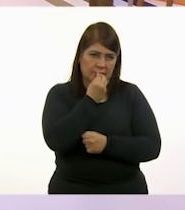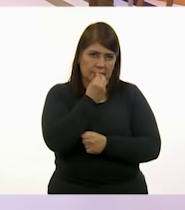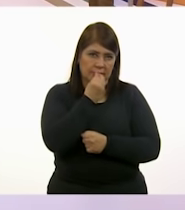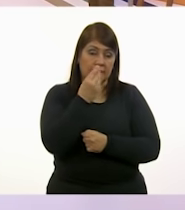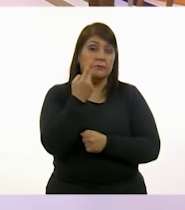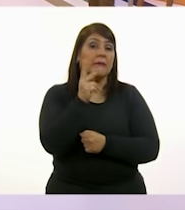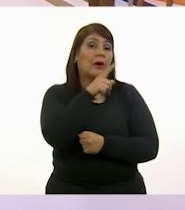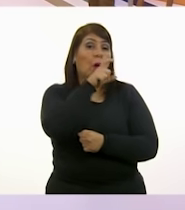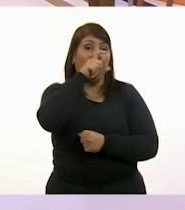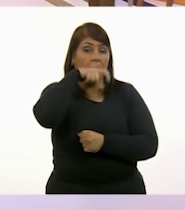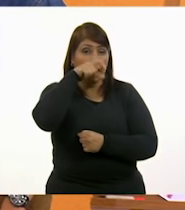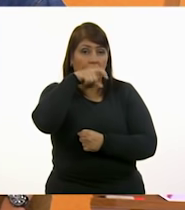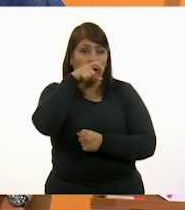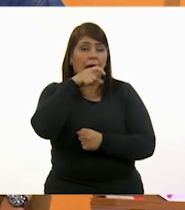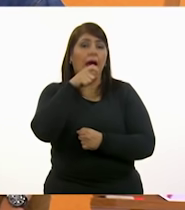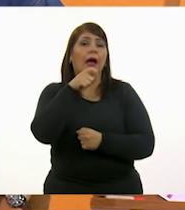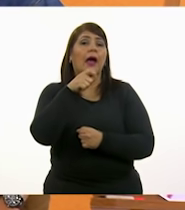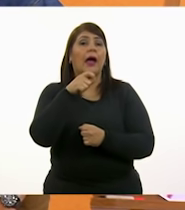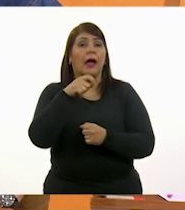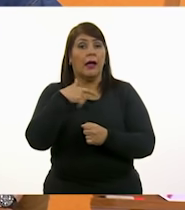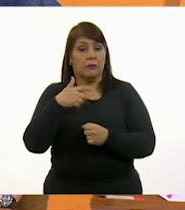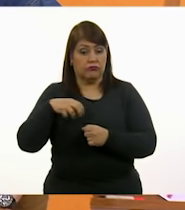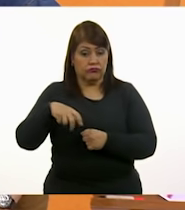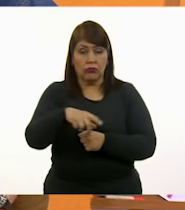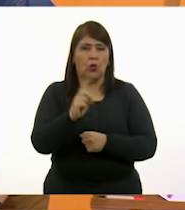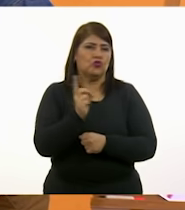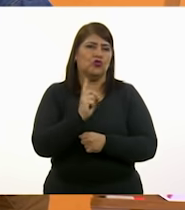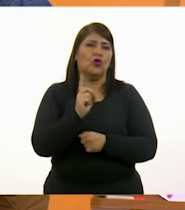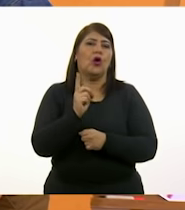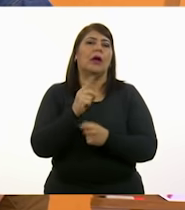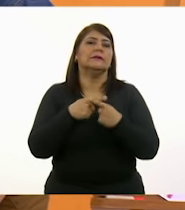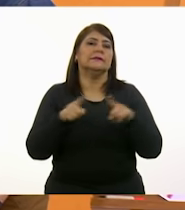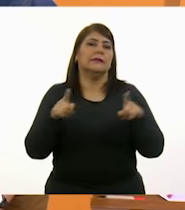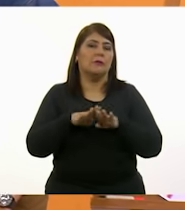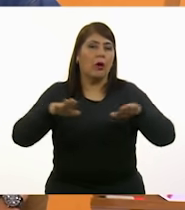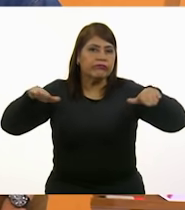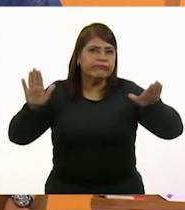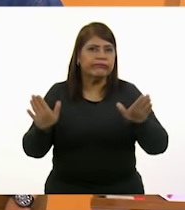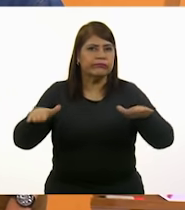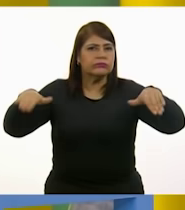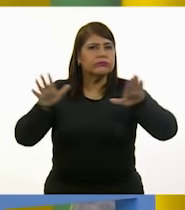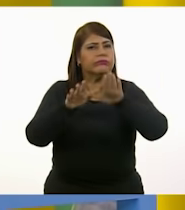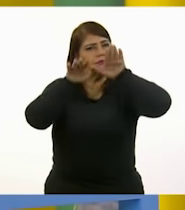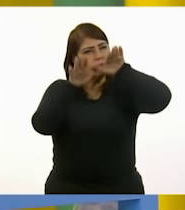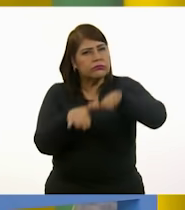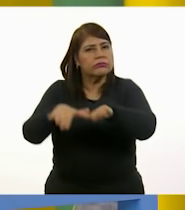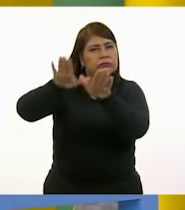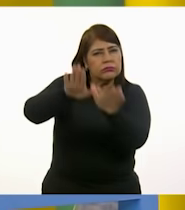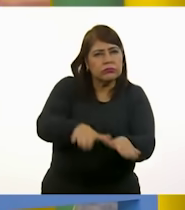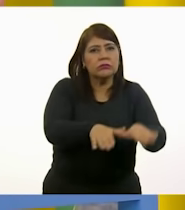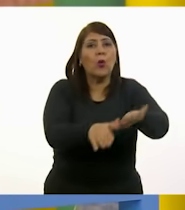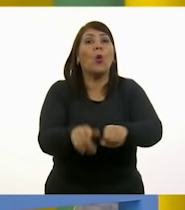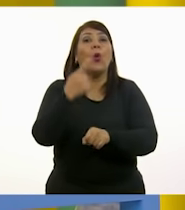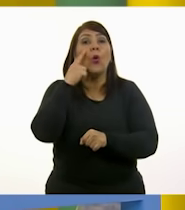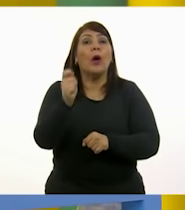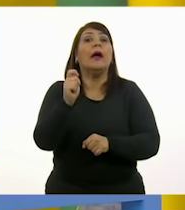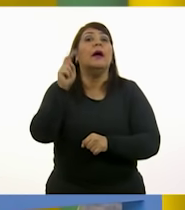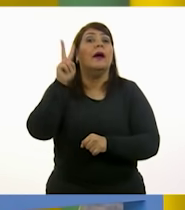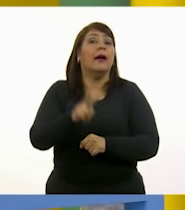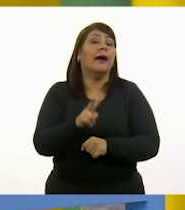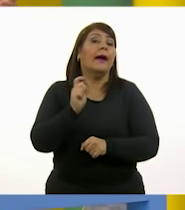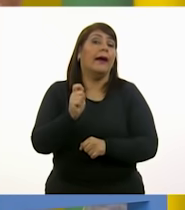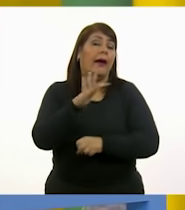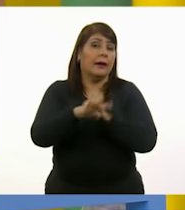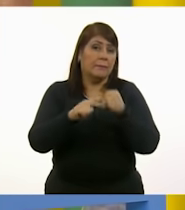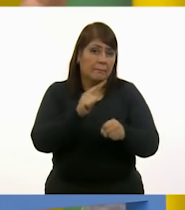ella lo va a hacer volando Volando Y entonces tenemos ya clasificación de animales que caminan y animales